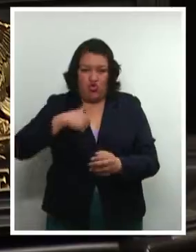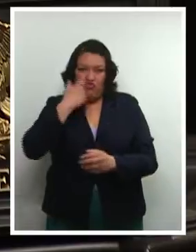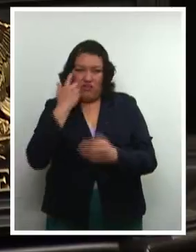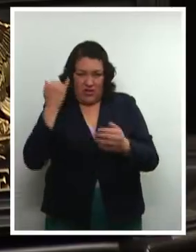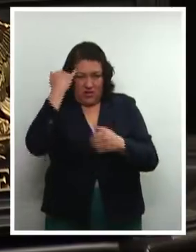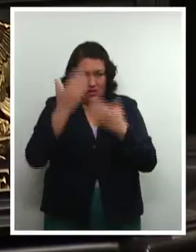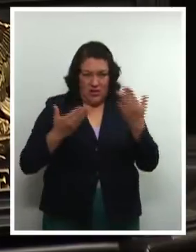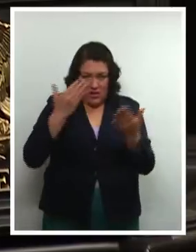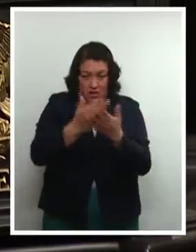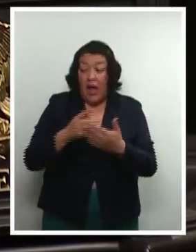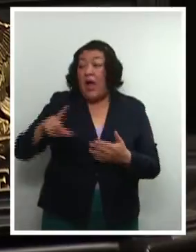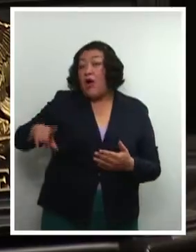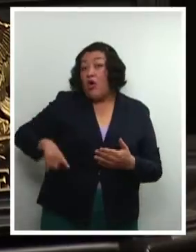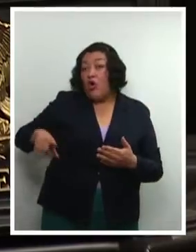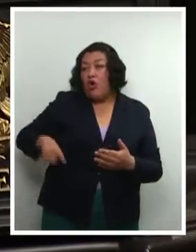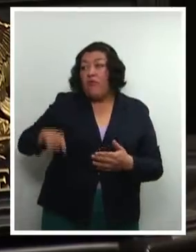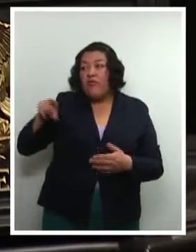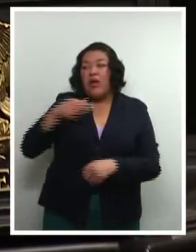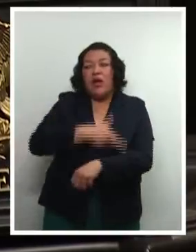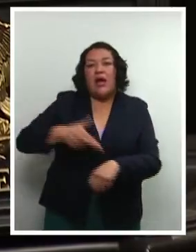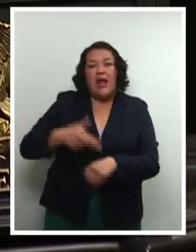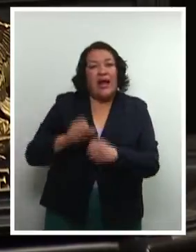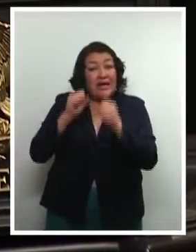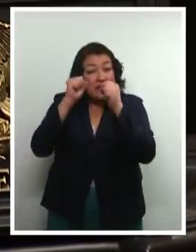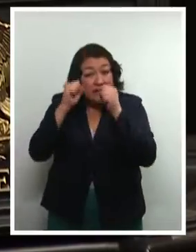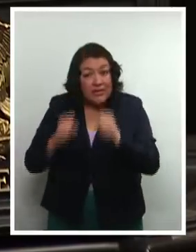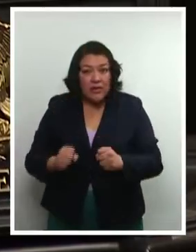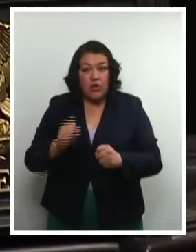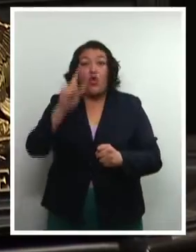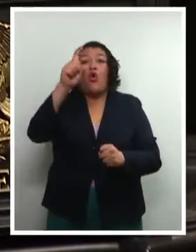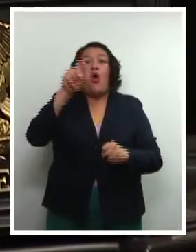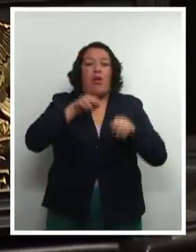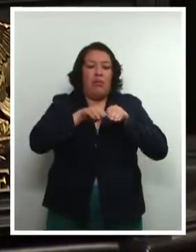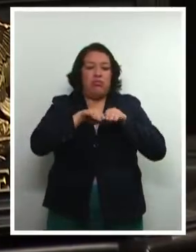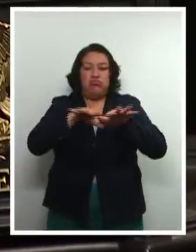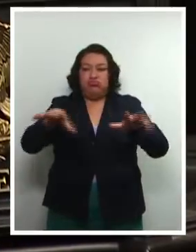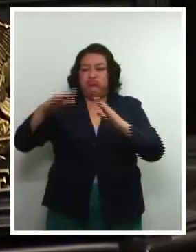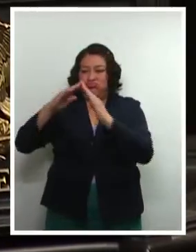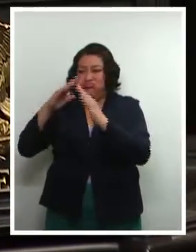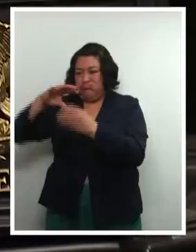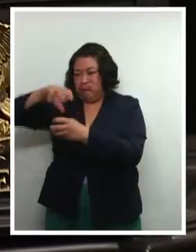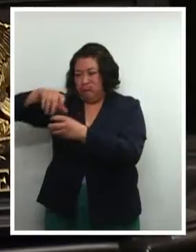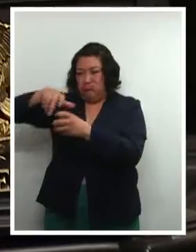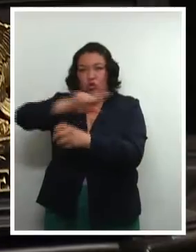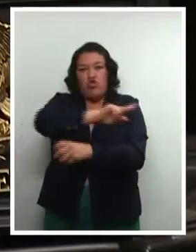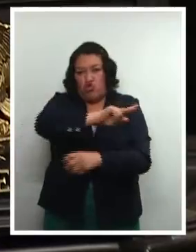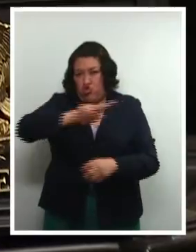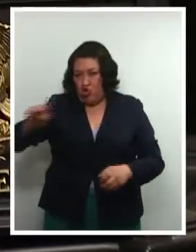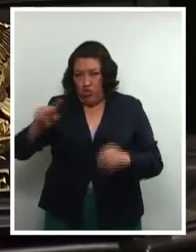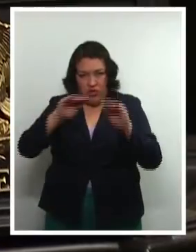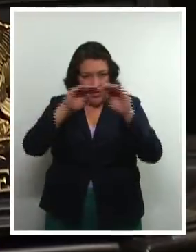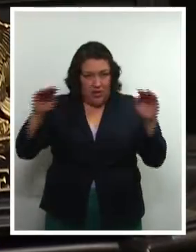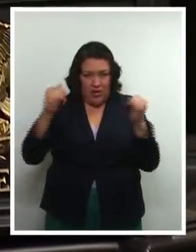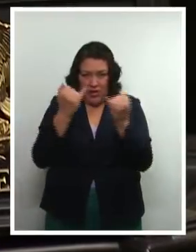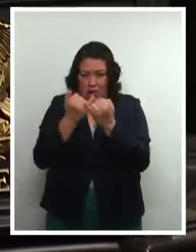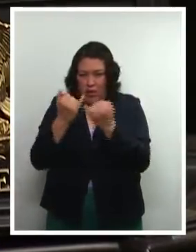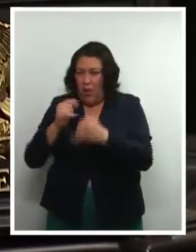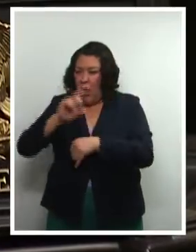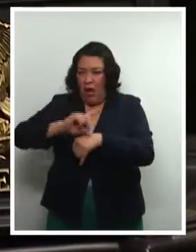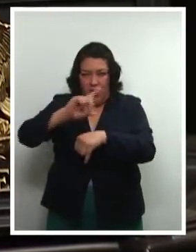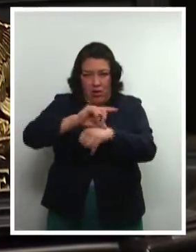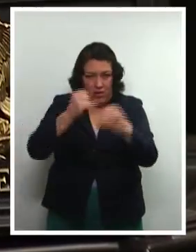autoridades garantizarán la cobertura universal del agua de forma equitativa y sustentable, así como su